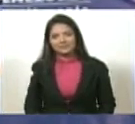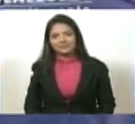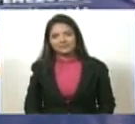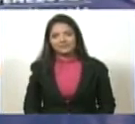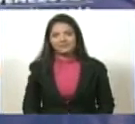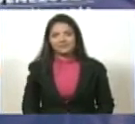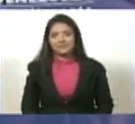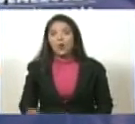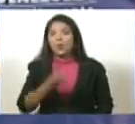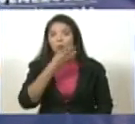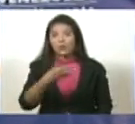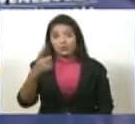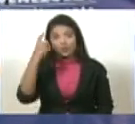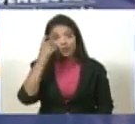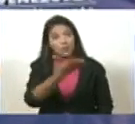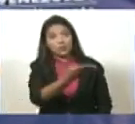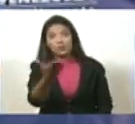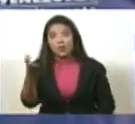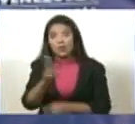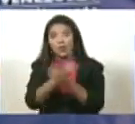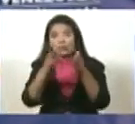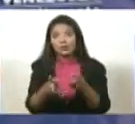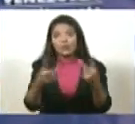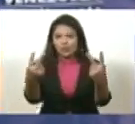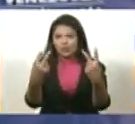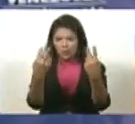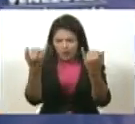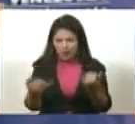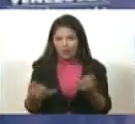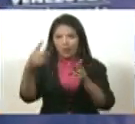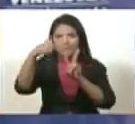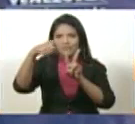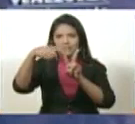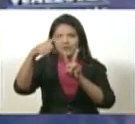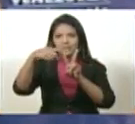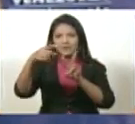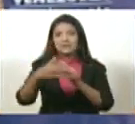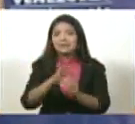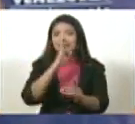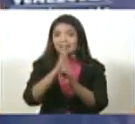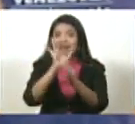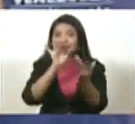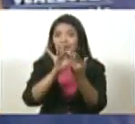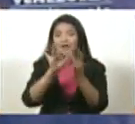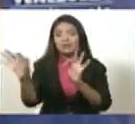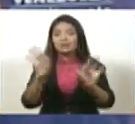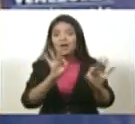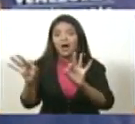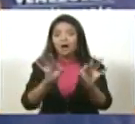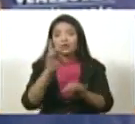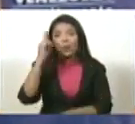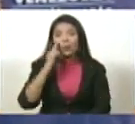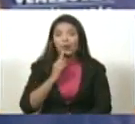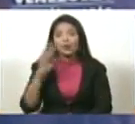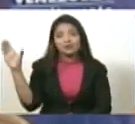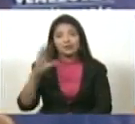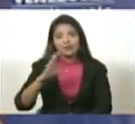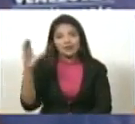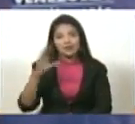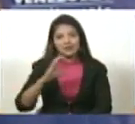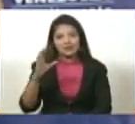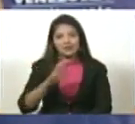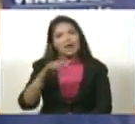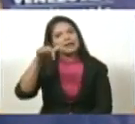Así es, muy buen día a todos nuestros usuarios y usuarios que nos sintonizan a esta hora por Venezolana de Televisión, en directo desde el Teatro Simón Bolívar de la ciudad capital.